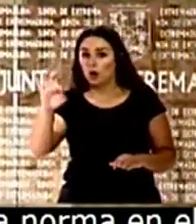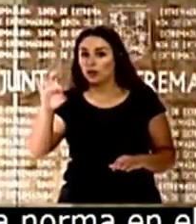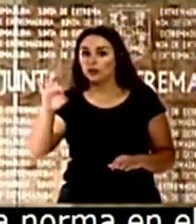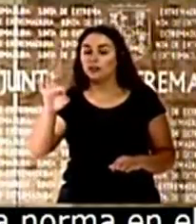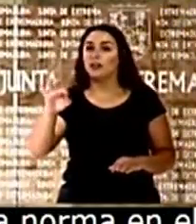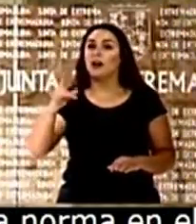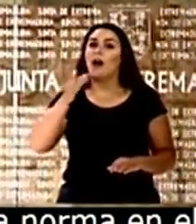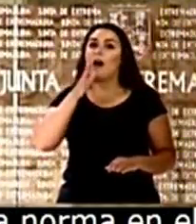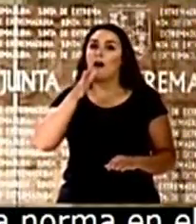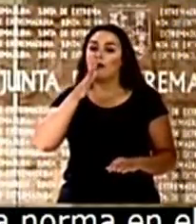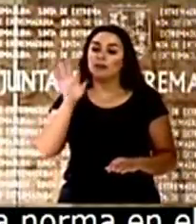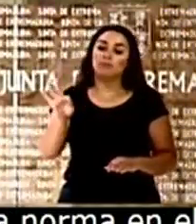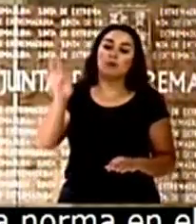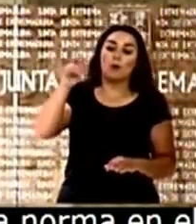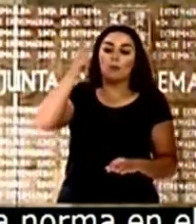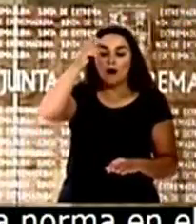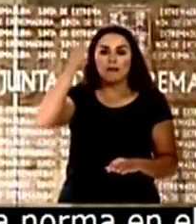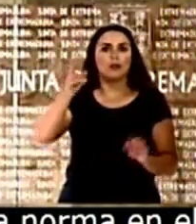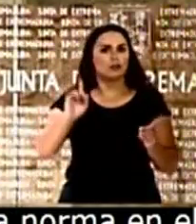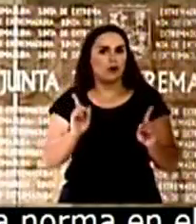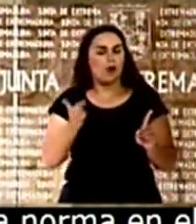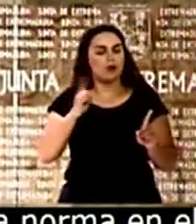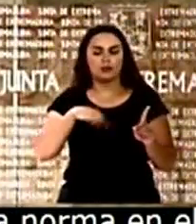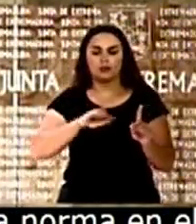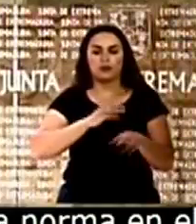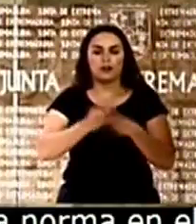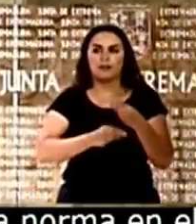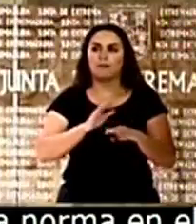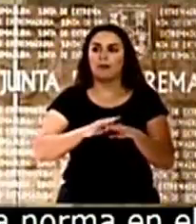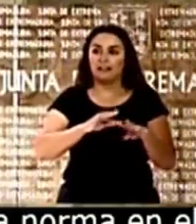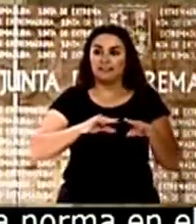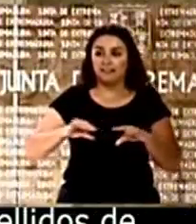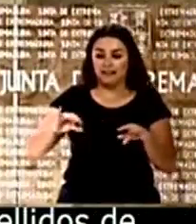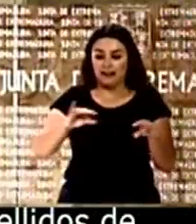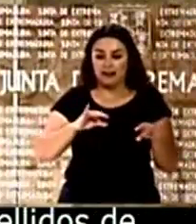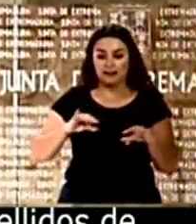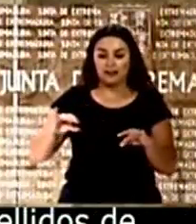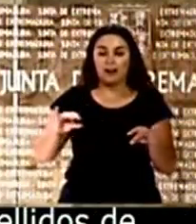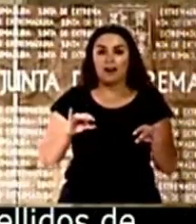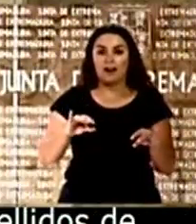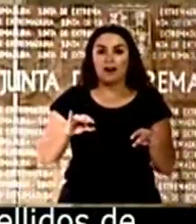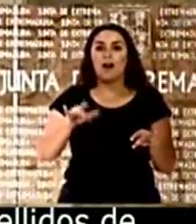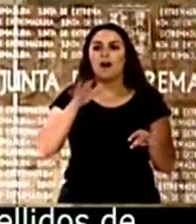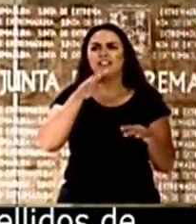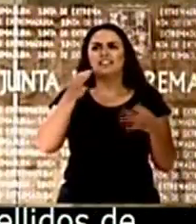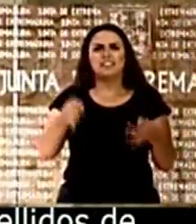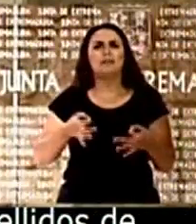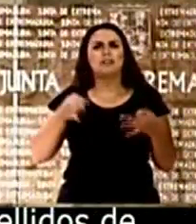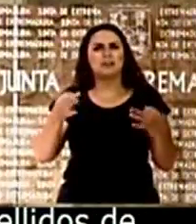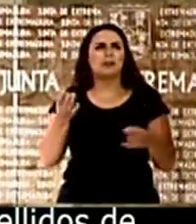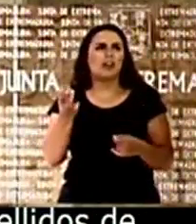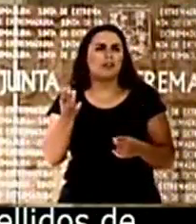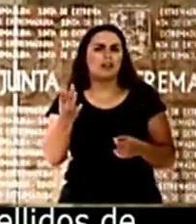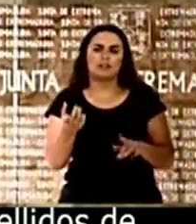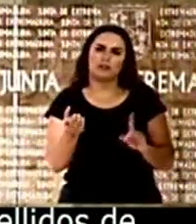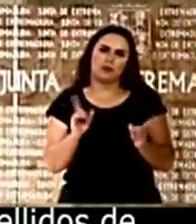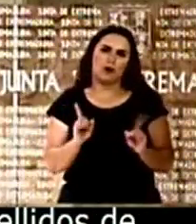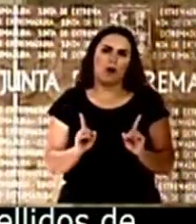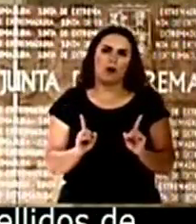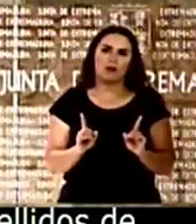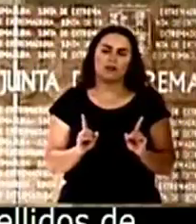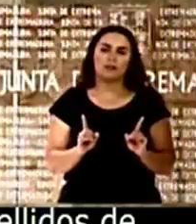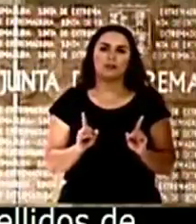No. Lo hicimos para que esta tierra no siga arrastrando siempre los mismos déficits, que son